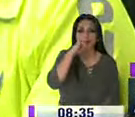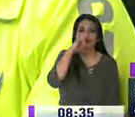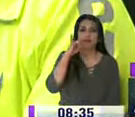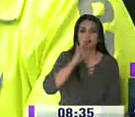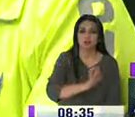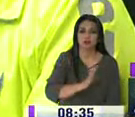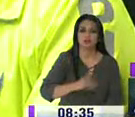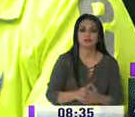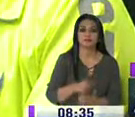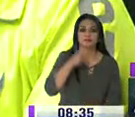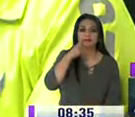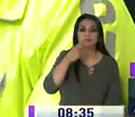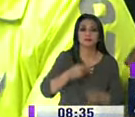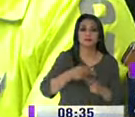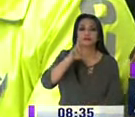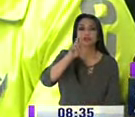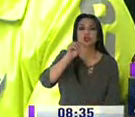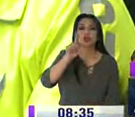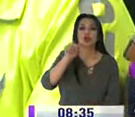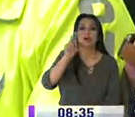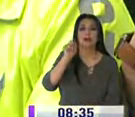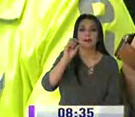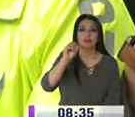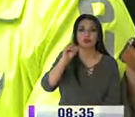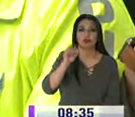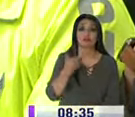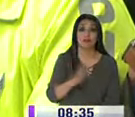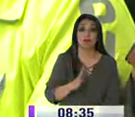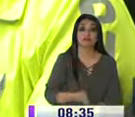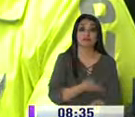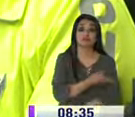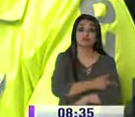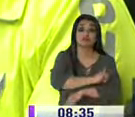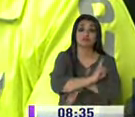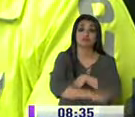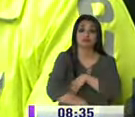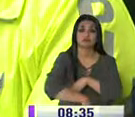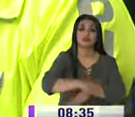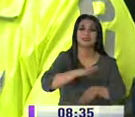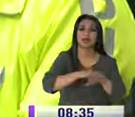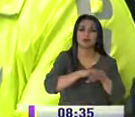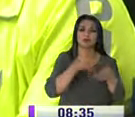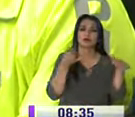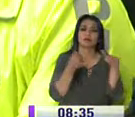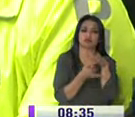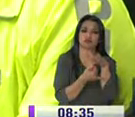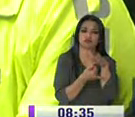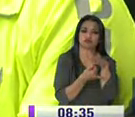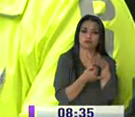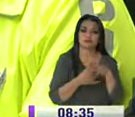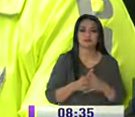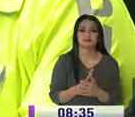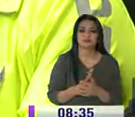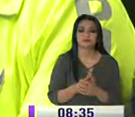problemática de nuestra querida ciudad. Usted también me pone acá el derecho a la réplica y también dice que ya